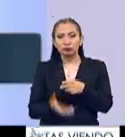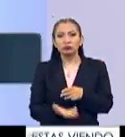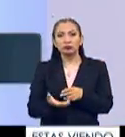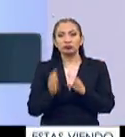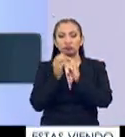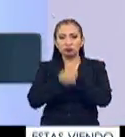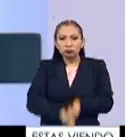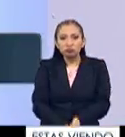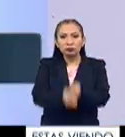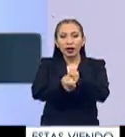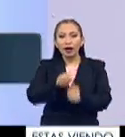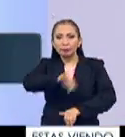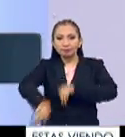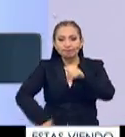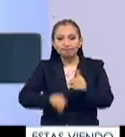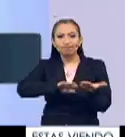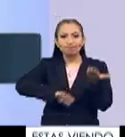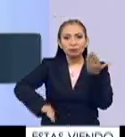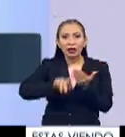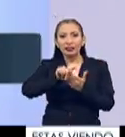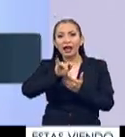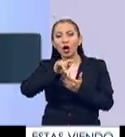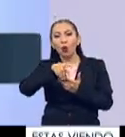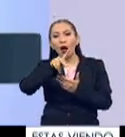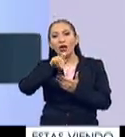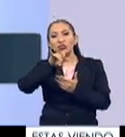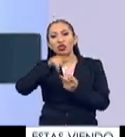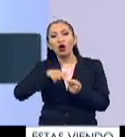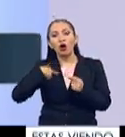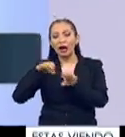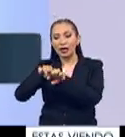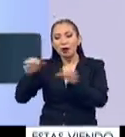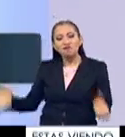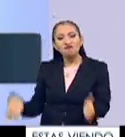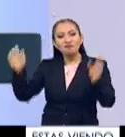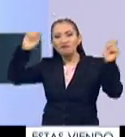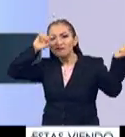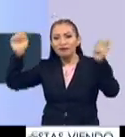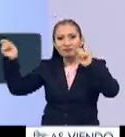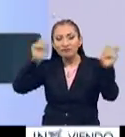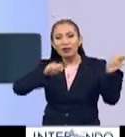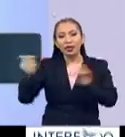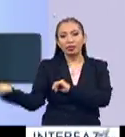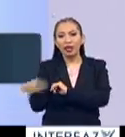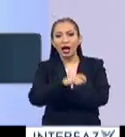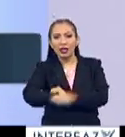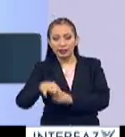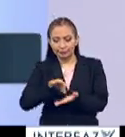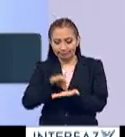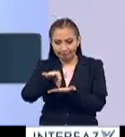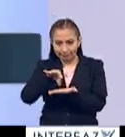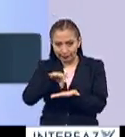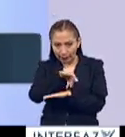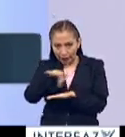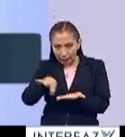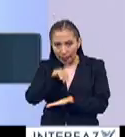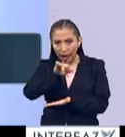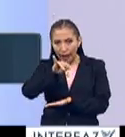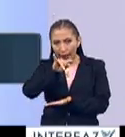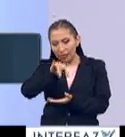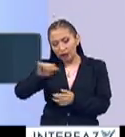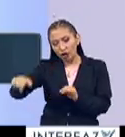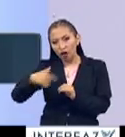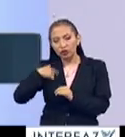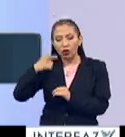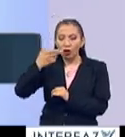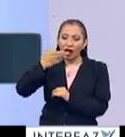voleibol, natación, taekwondo, equipo de animación, tenis, ajedrez, entre otros, ¿no?